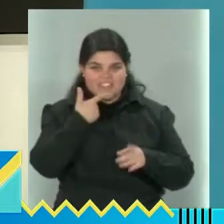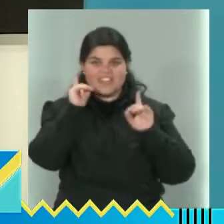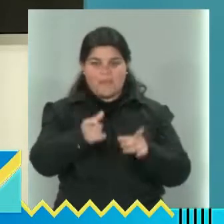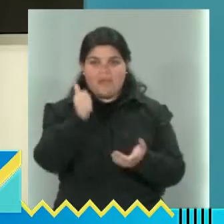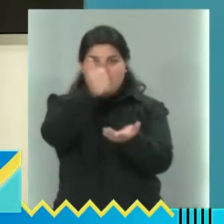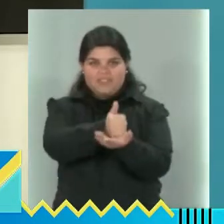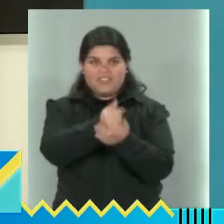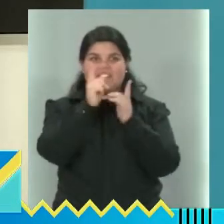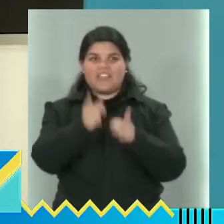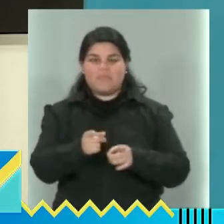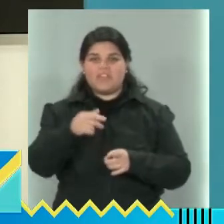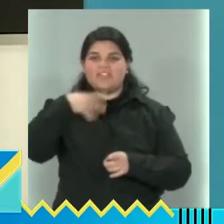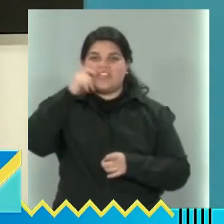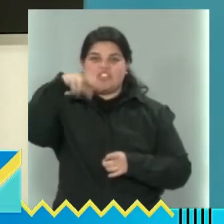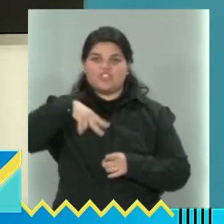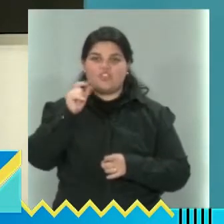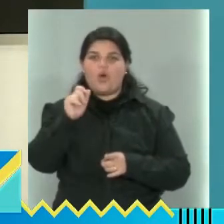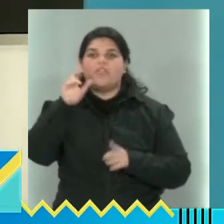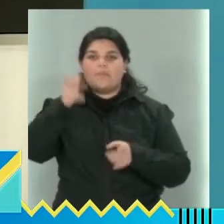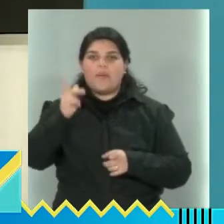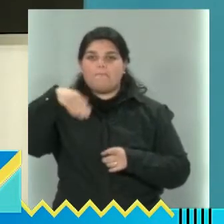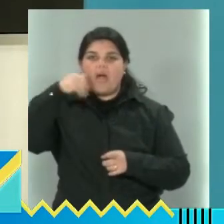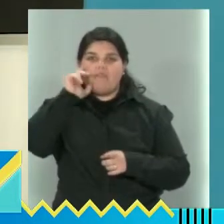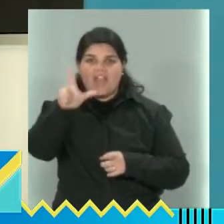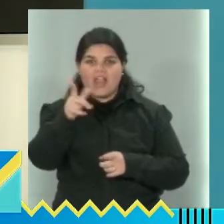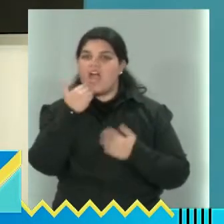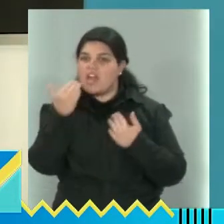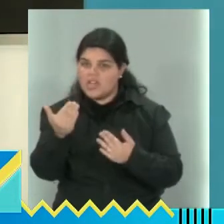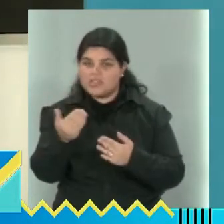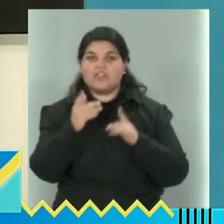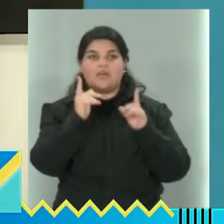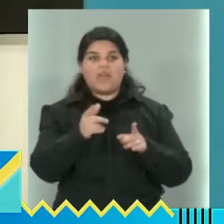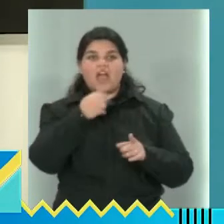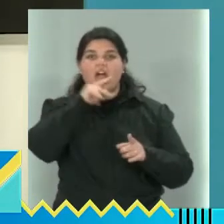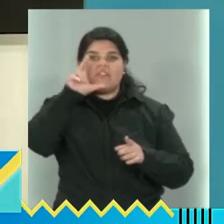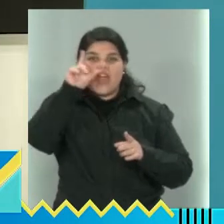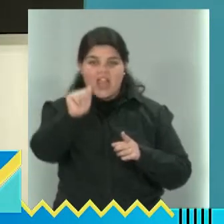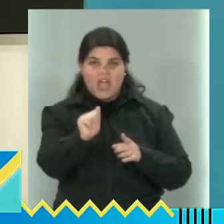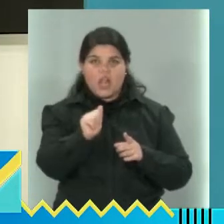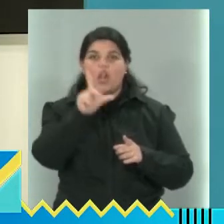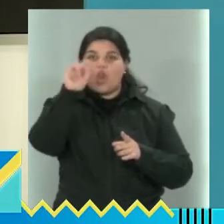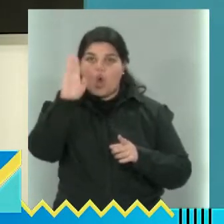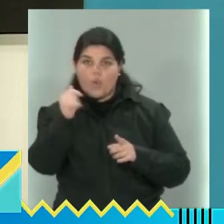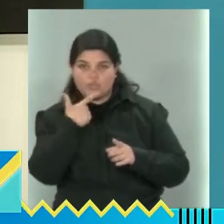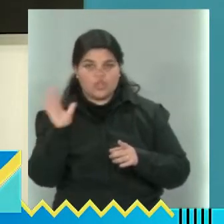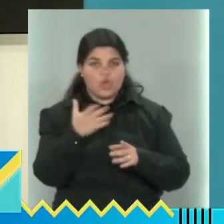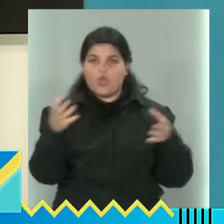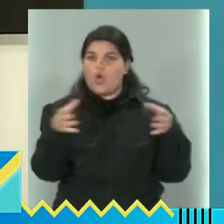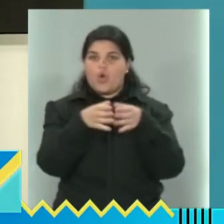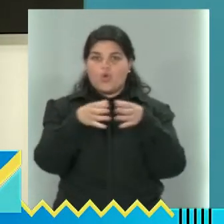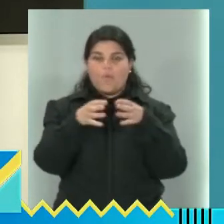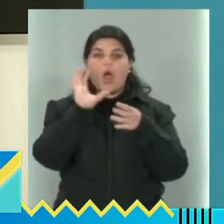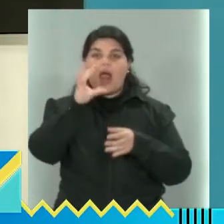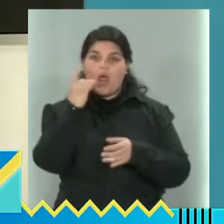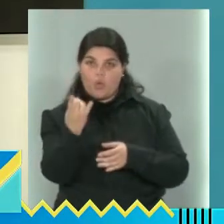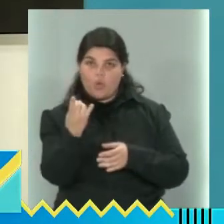Tincho Mailós, Mabel Toledo, también muchísimas gracias a ella, a Gabriela López y a Andy Lobos y a todo el equipo de Señalú que nos permite